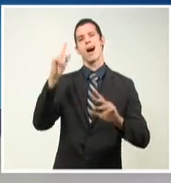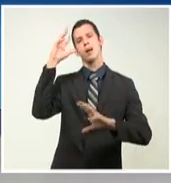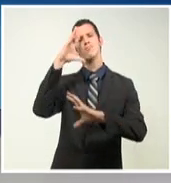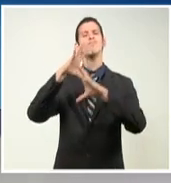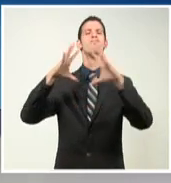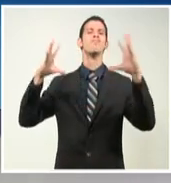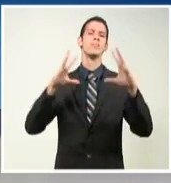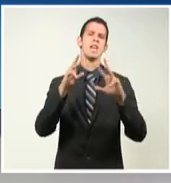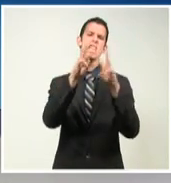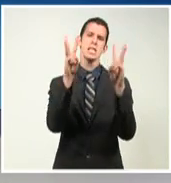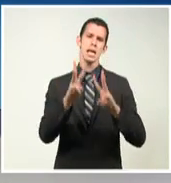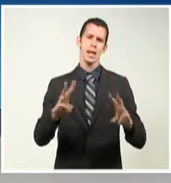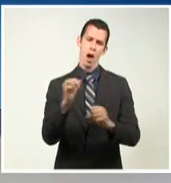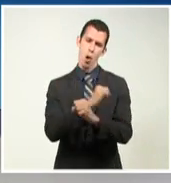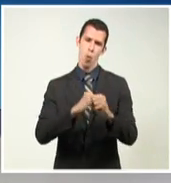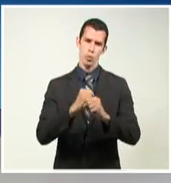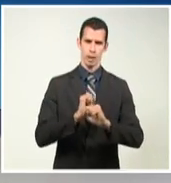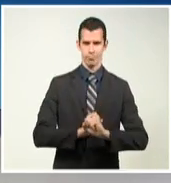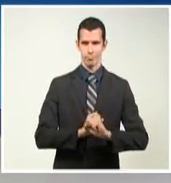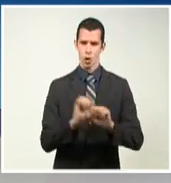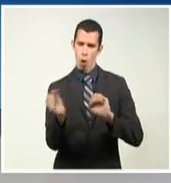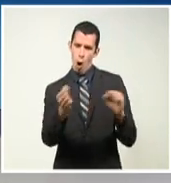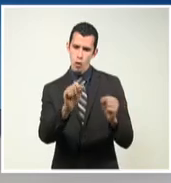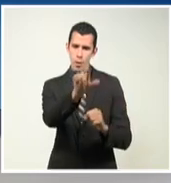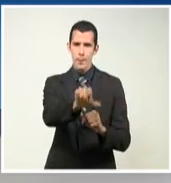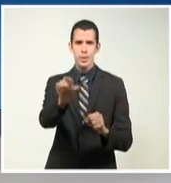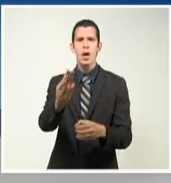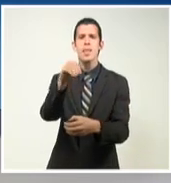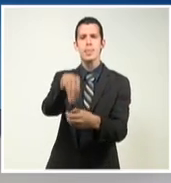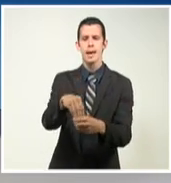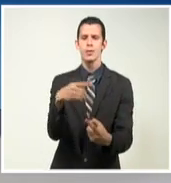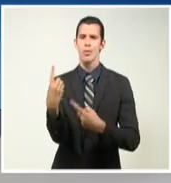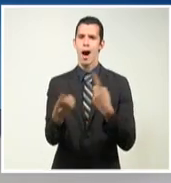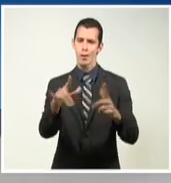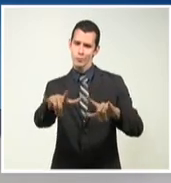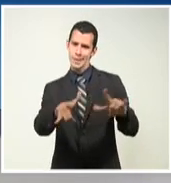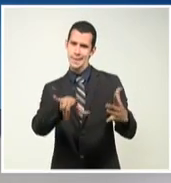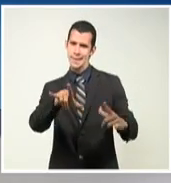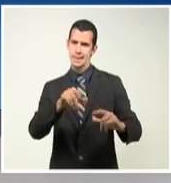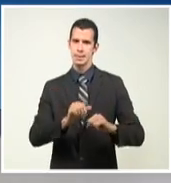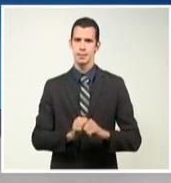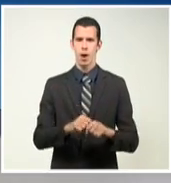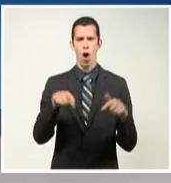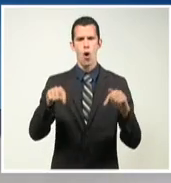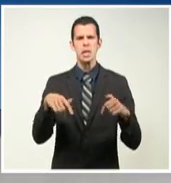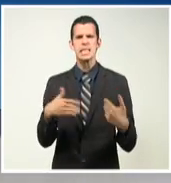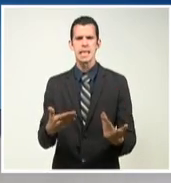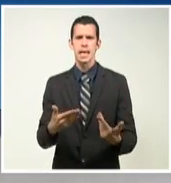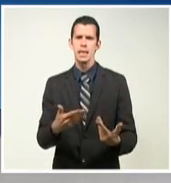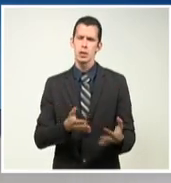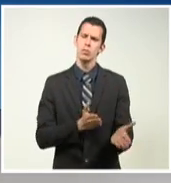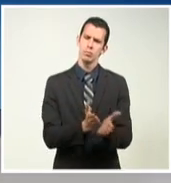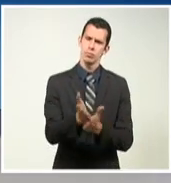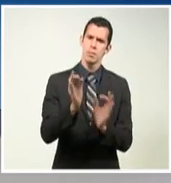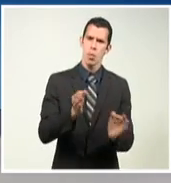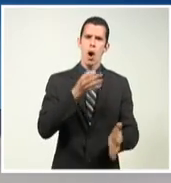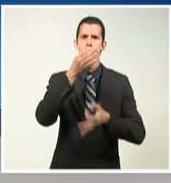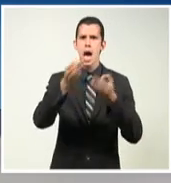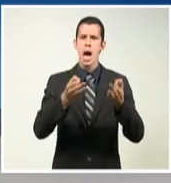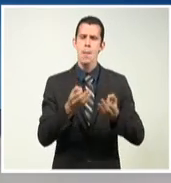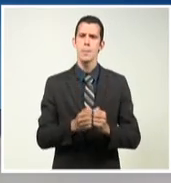en tiempos de redes sociales, de movilización a través de todas estas vías. ¿Qué vamos a hacer hoy entonces? Hoy vamos a ilustrar, seguimos con el artículo,